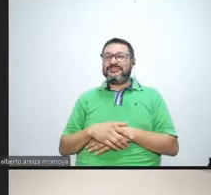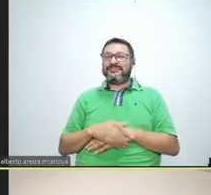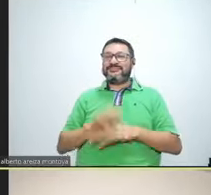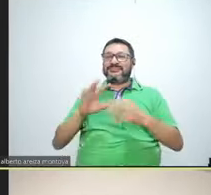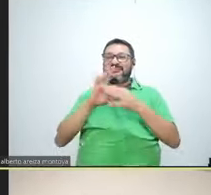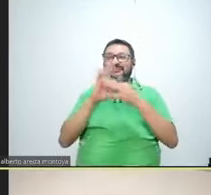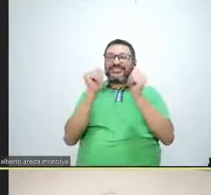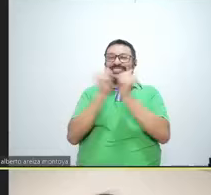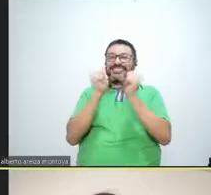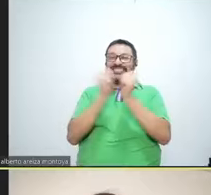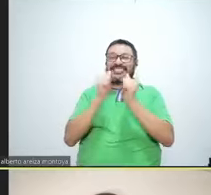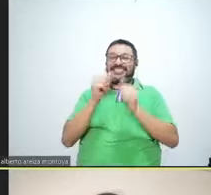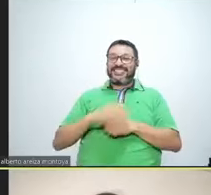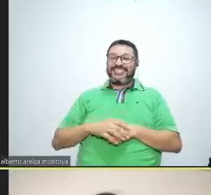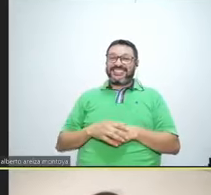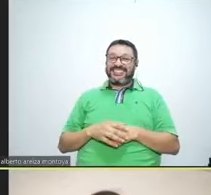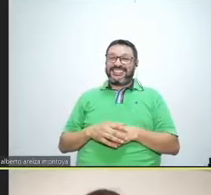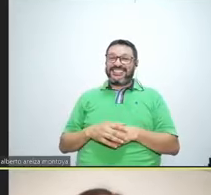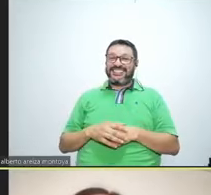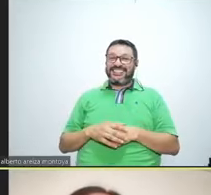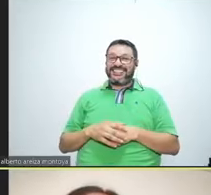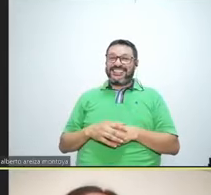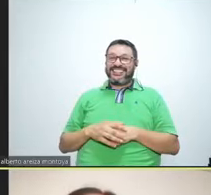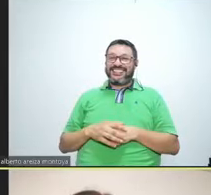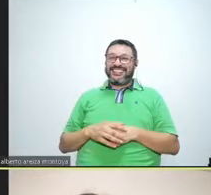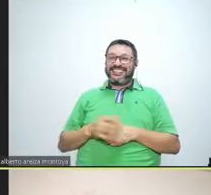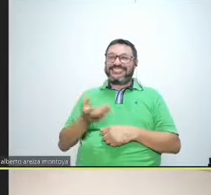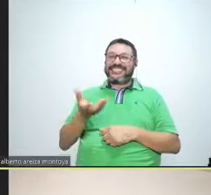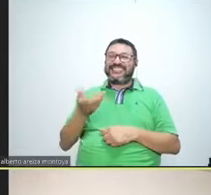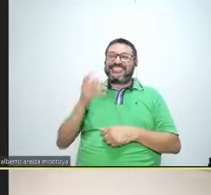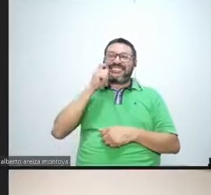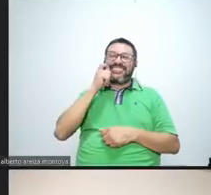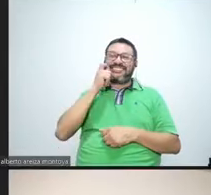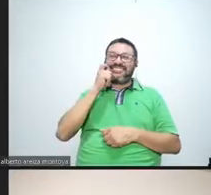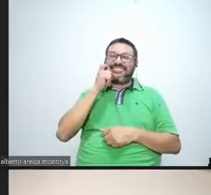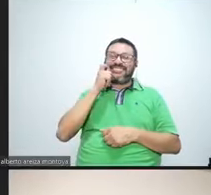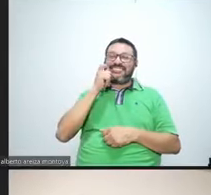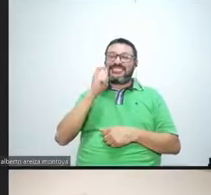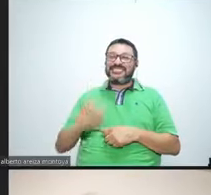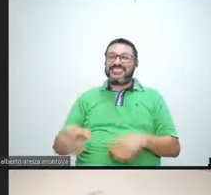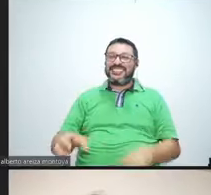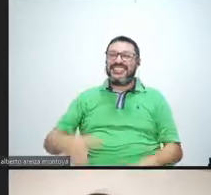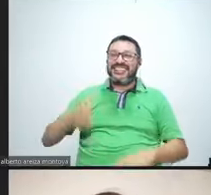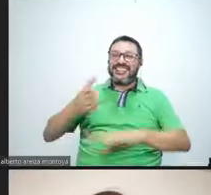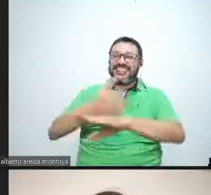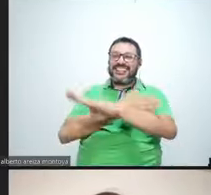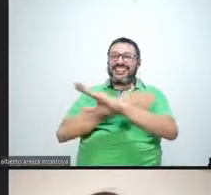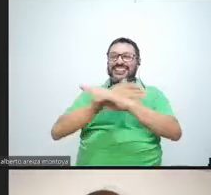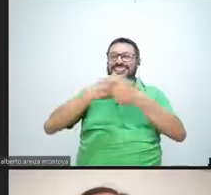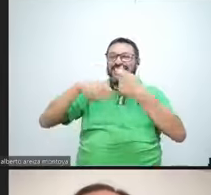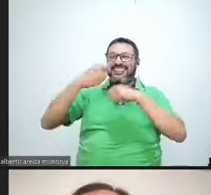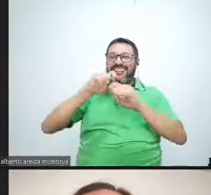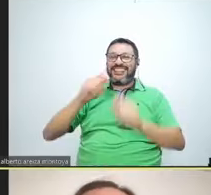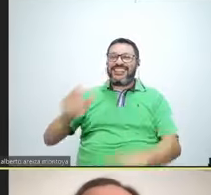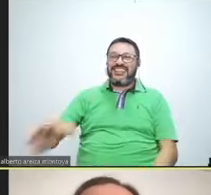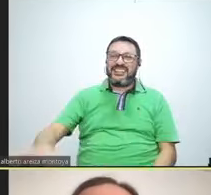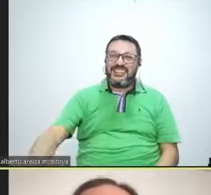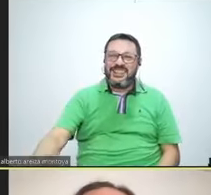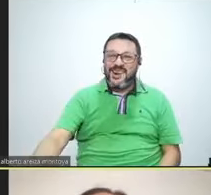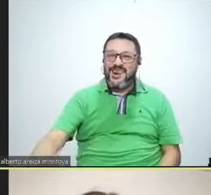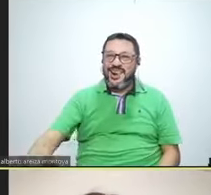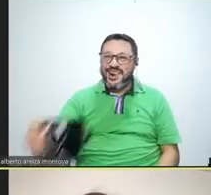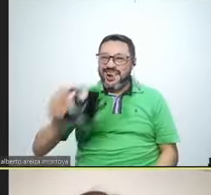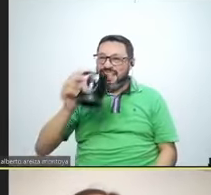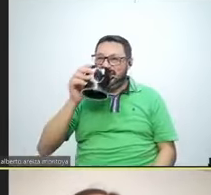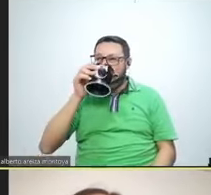de gimnasia. O sea, ahí fue donde empezaste a vender chicles, Checho. No, eso fue antes de los chicles. Bueno, dejemos hablar a nuestra invitada,